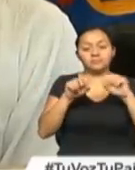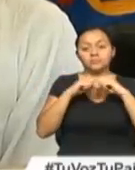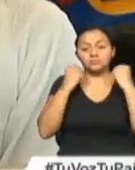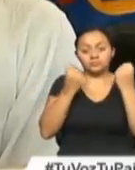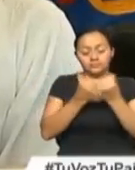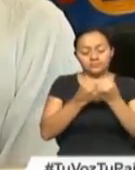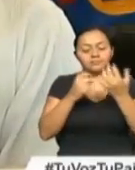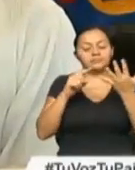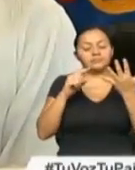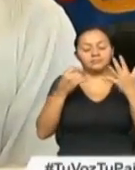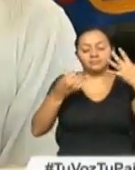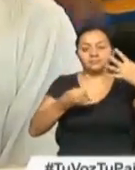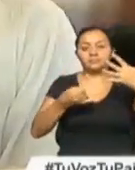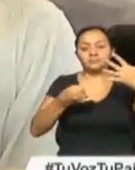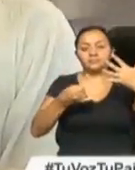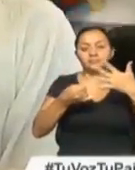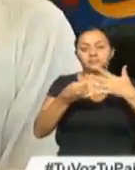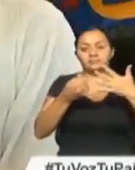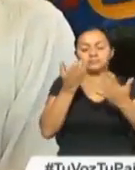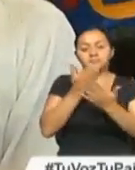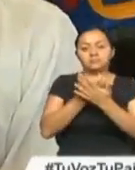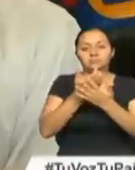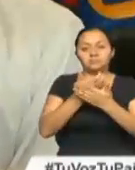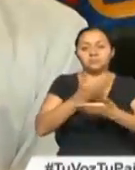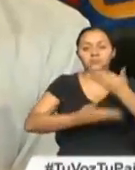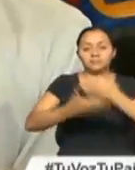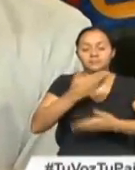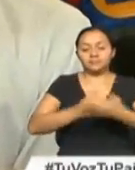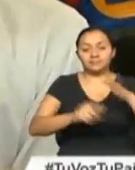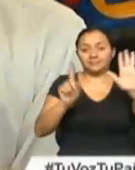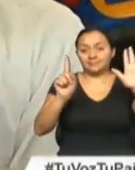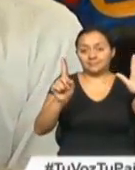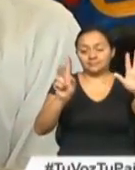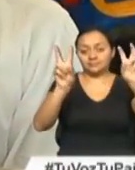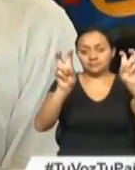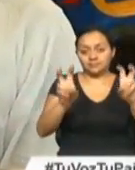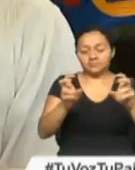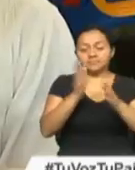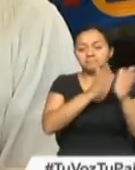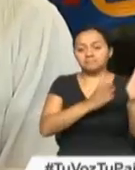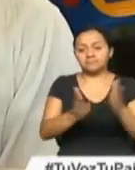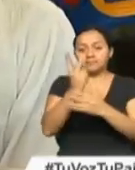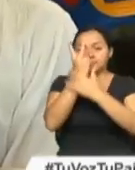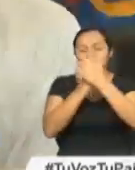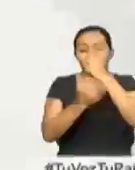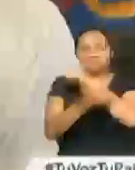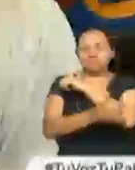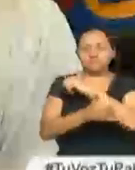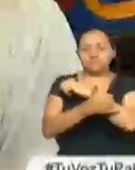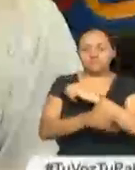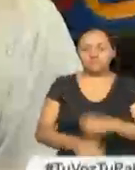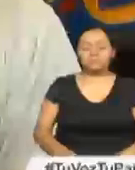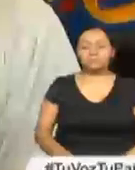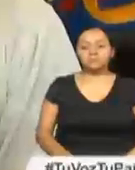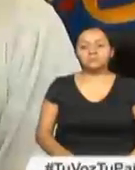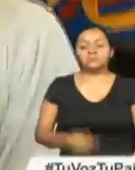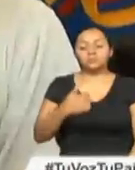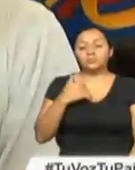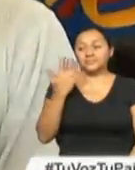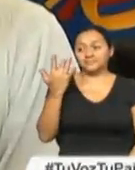y culturales, asuntos económicos y comerciales y el Plan Binacional de Desarrollo Fronterizo.